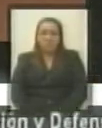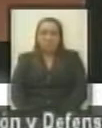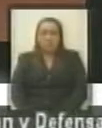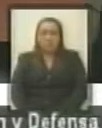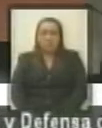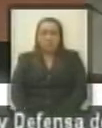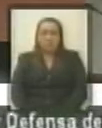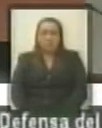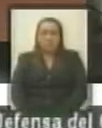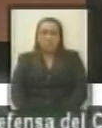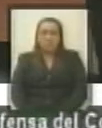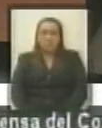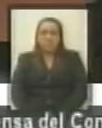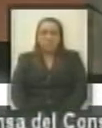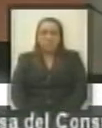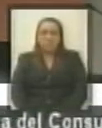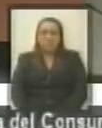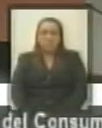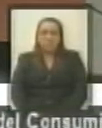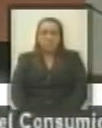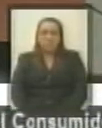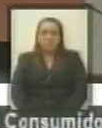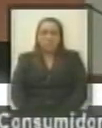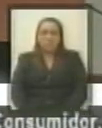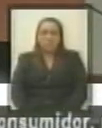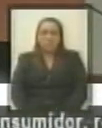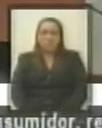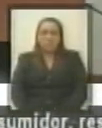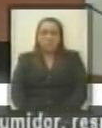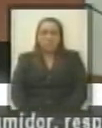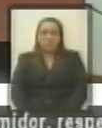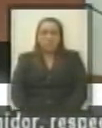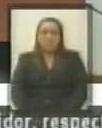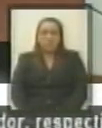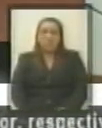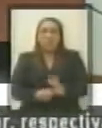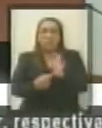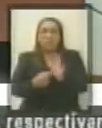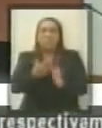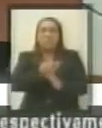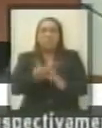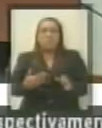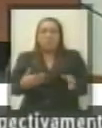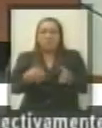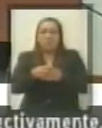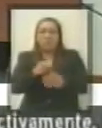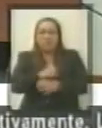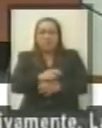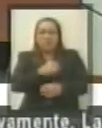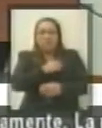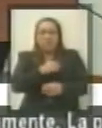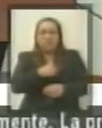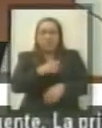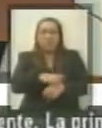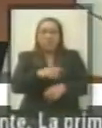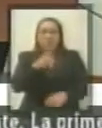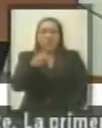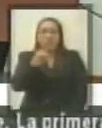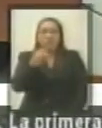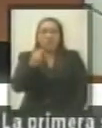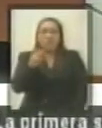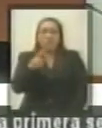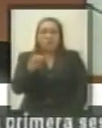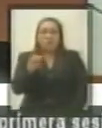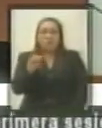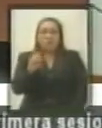Pasamos a orden del día. Presentación de la presidenta del Consejo de Ministros, doctora Rosario del Pilar